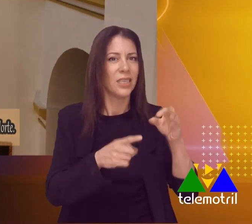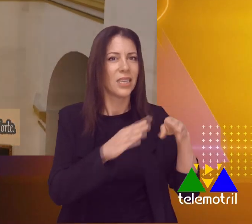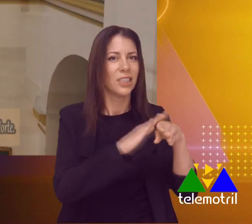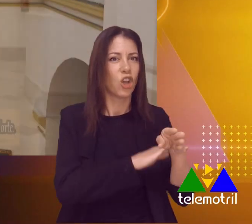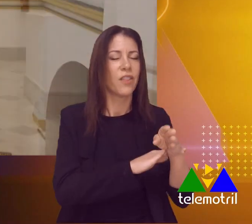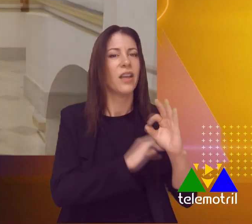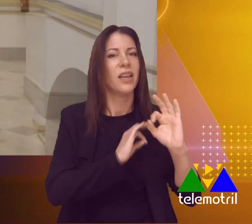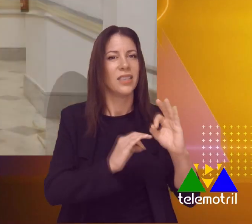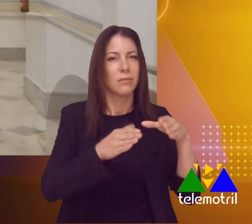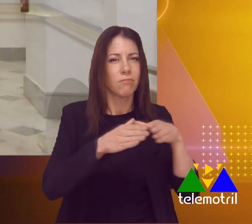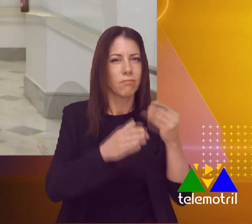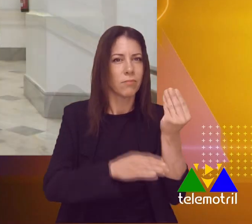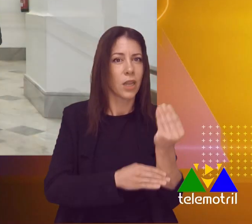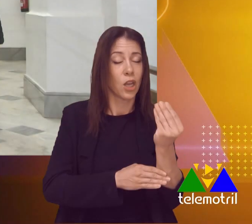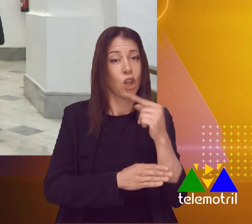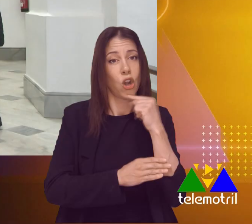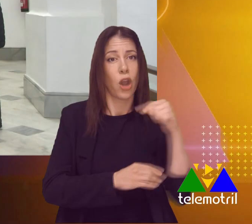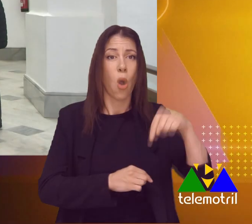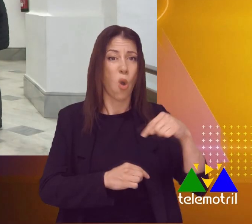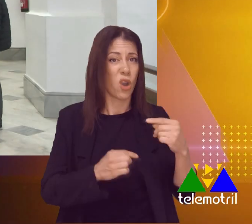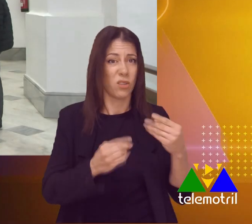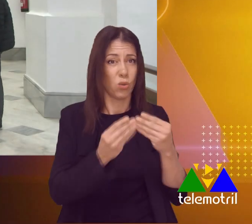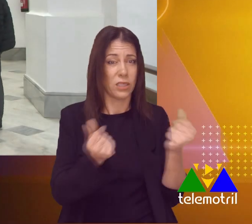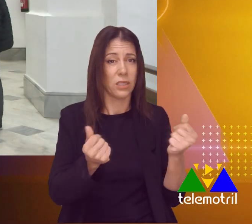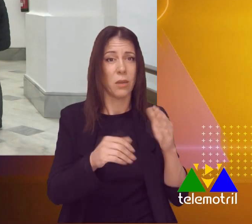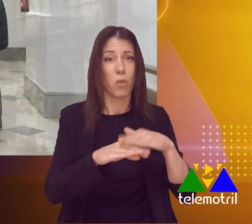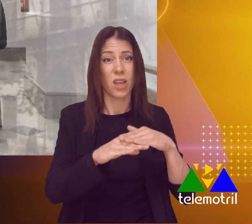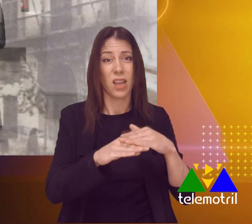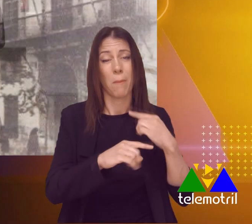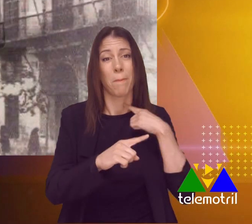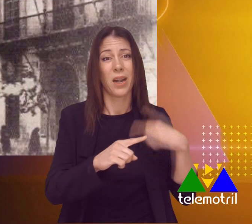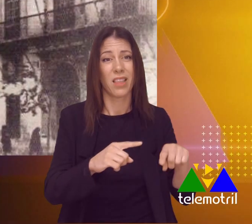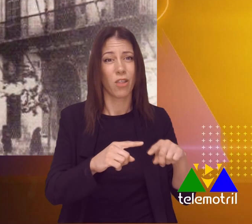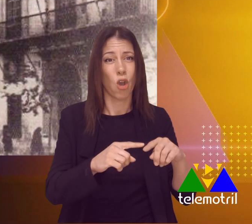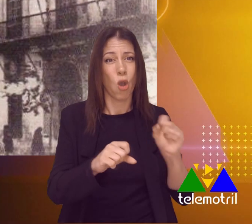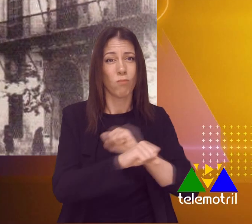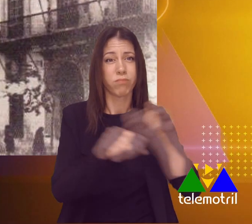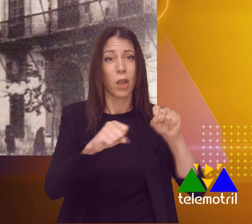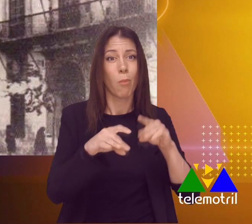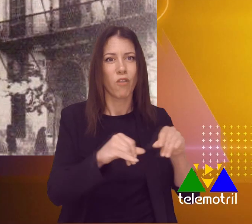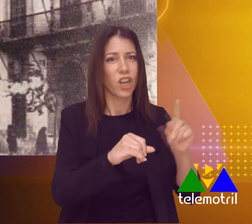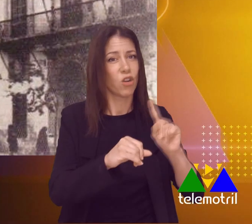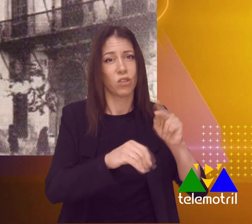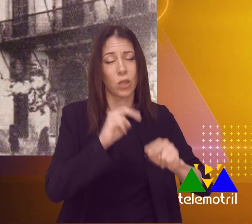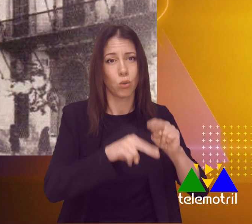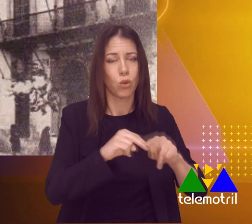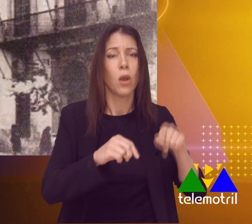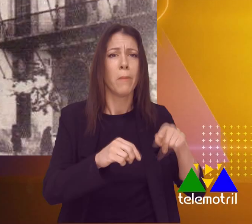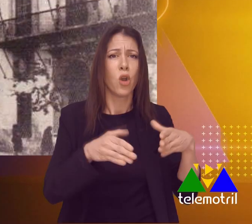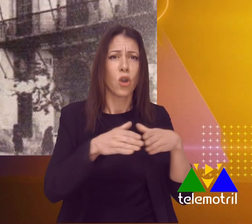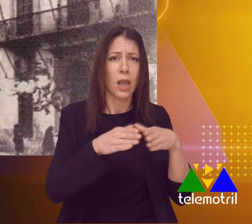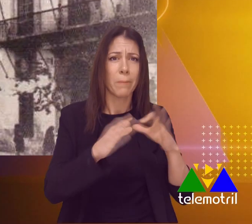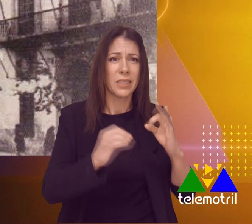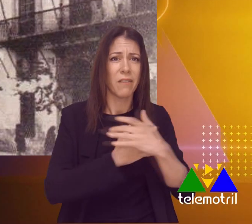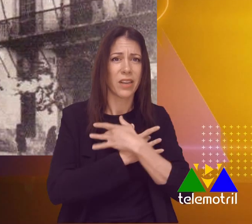la capilla de los Dolores, que hoy no existe, se perdió durante el polvorín y no se reconstruyó. Esa capilla de los Dolores también tiene